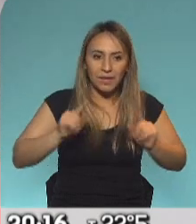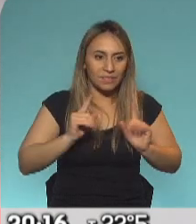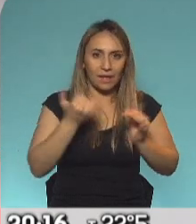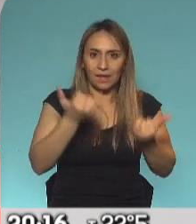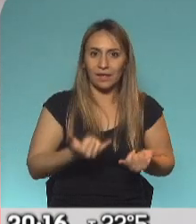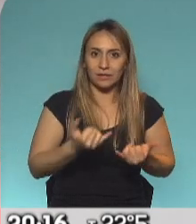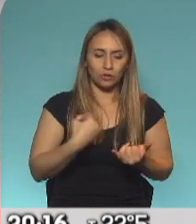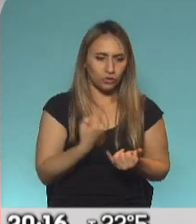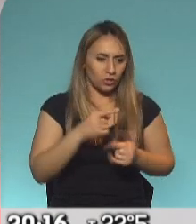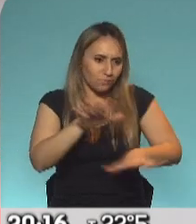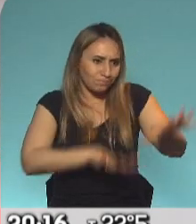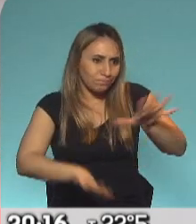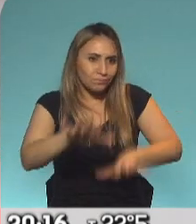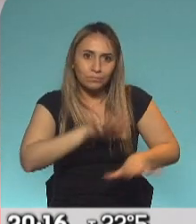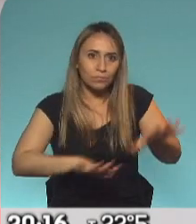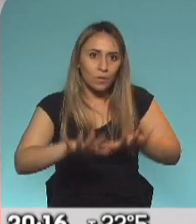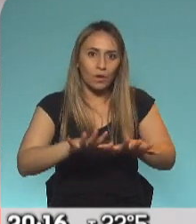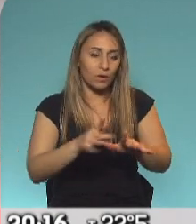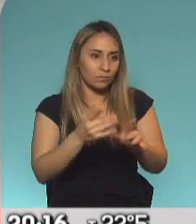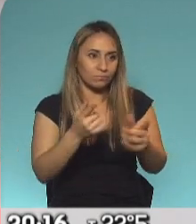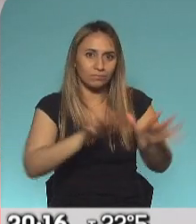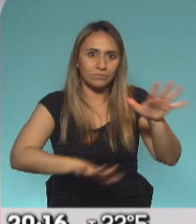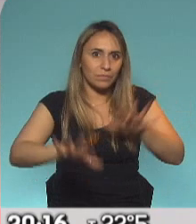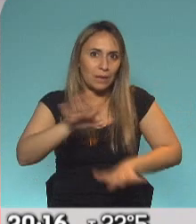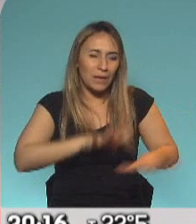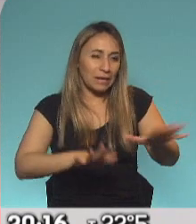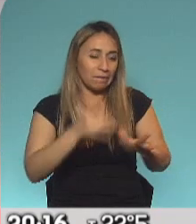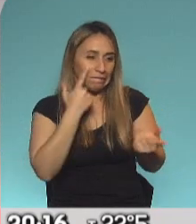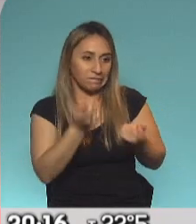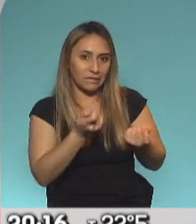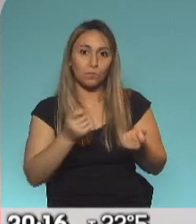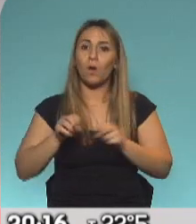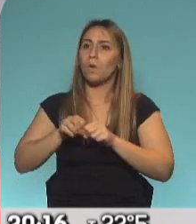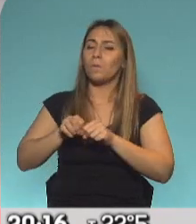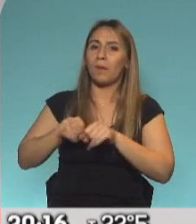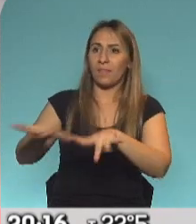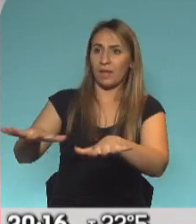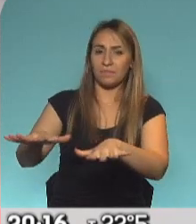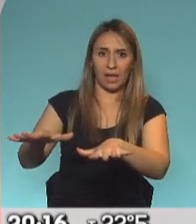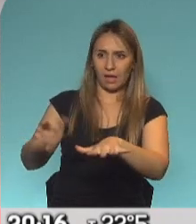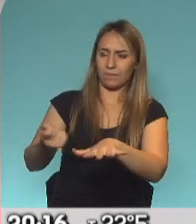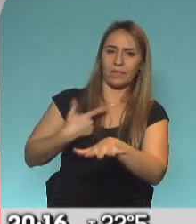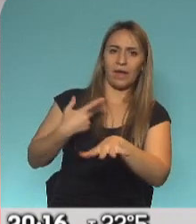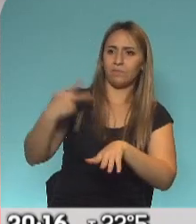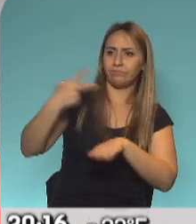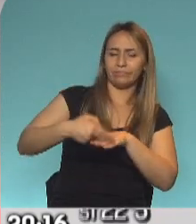que esta pandemia, que efectivamente a todos nos sacó algo, vínculos,